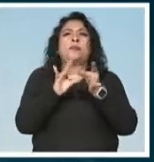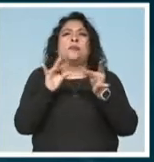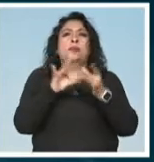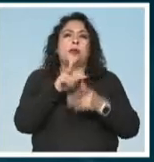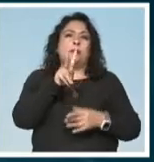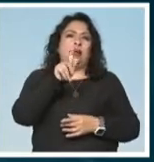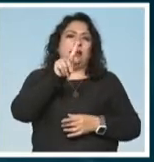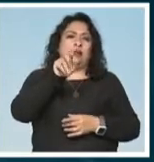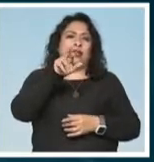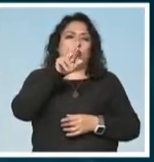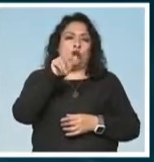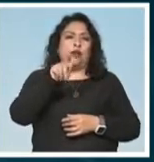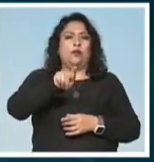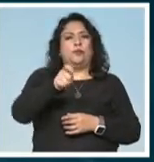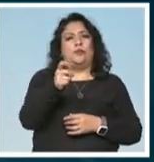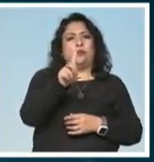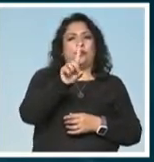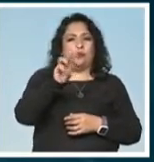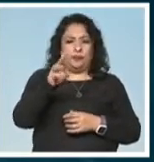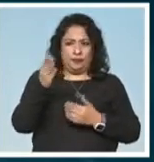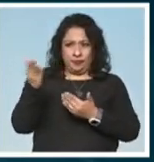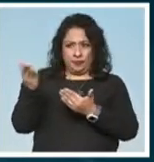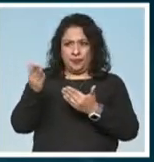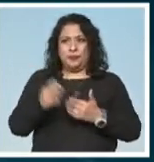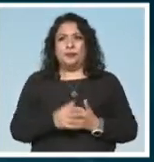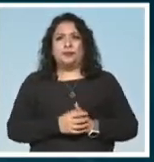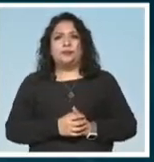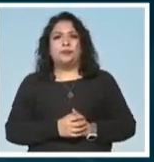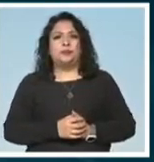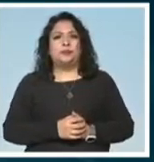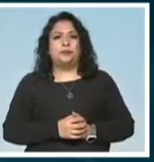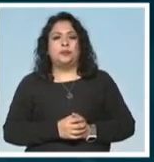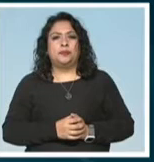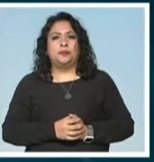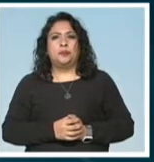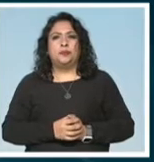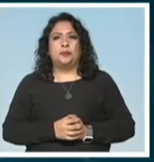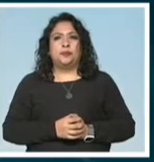Torrado de nuestro canal aliado Deutsche Welle. Adelante, Valentina.